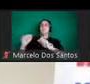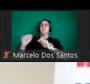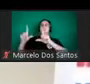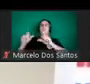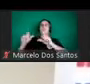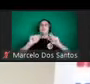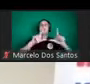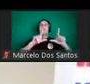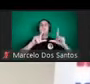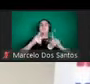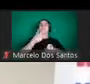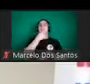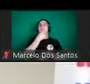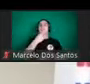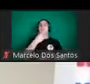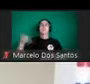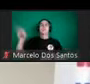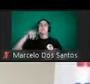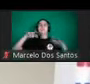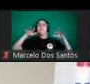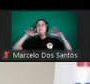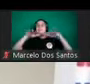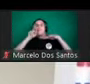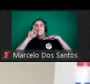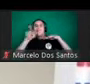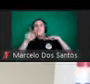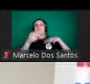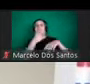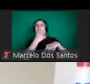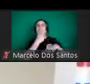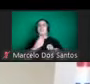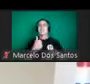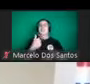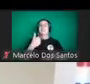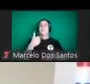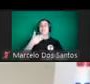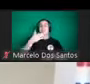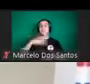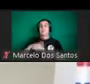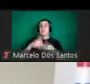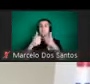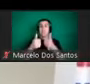en esta reunión el día de hoy, que tienen